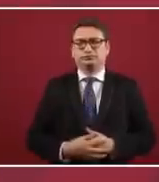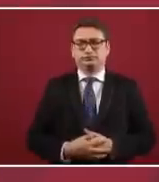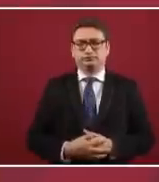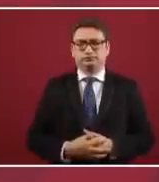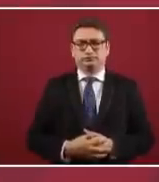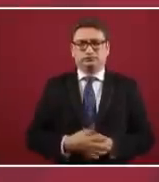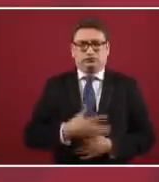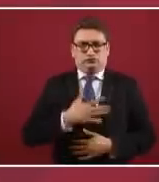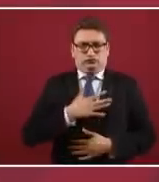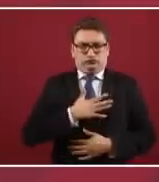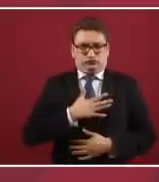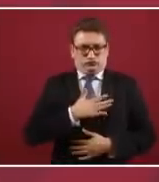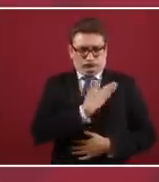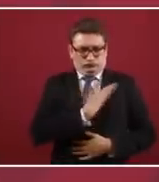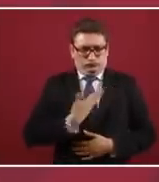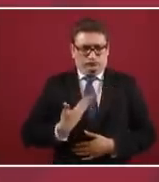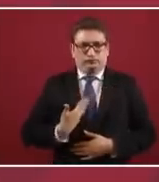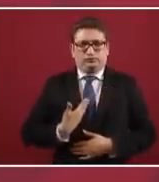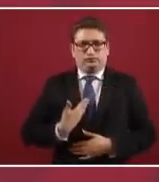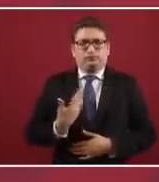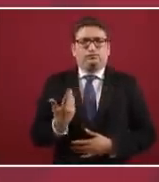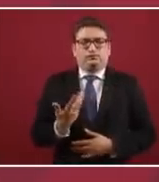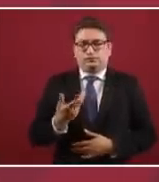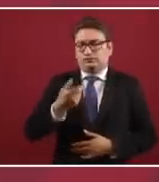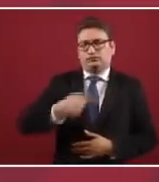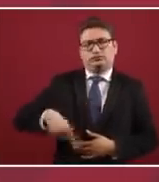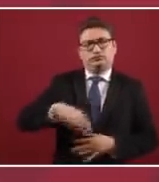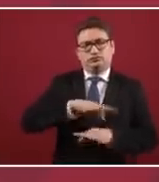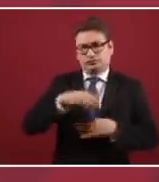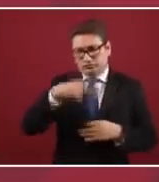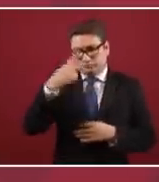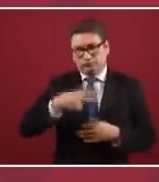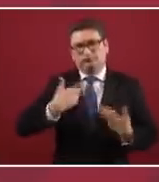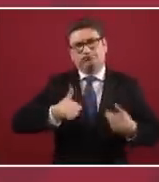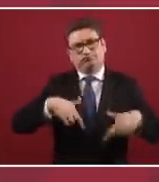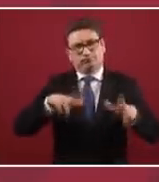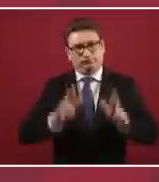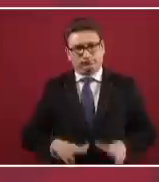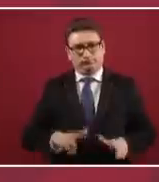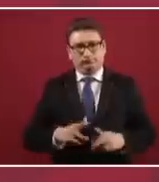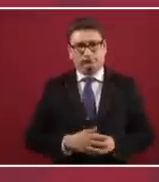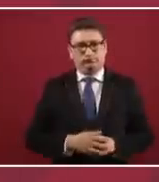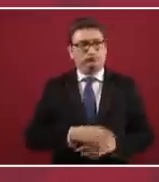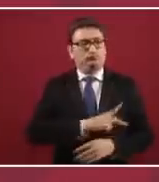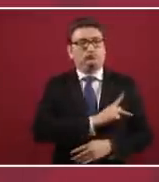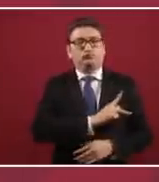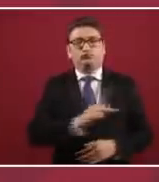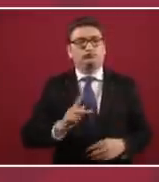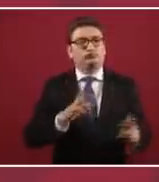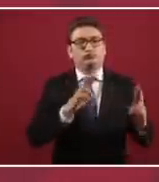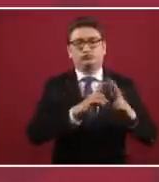represento a todos los mexicanos. Pero participaron. De todas las religiones,